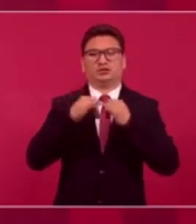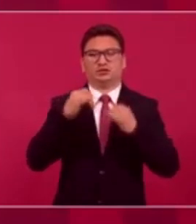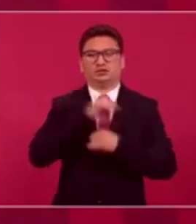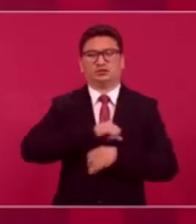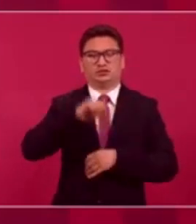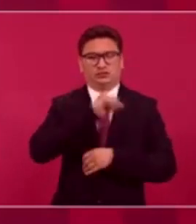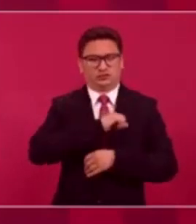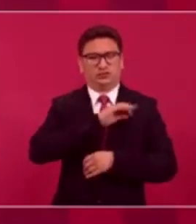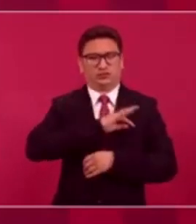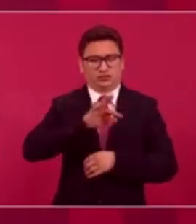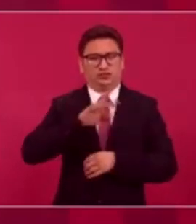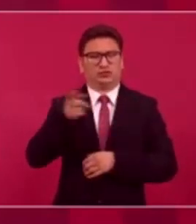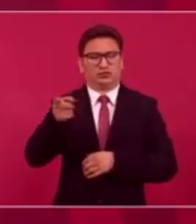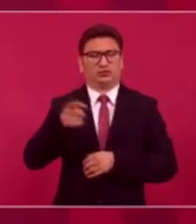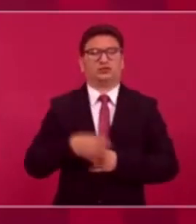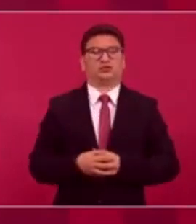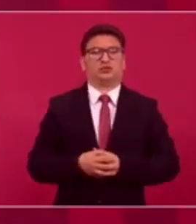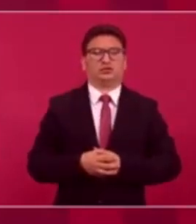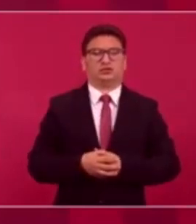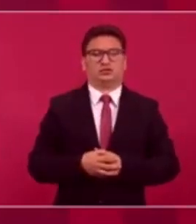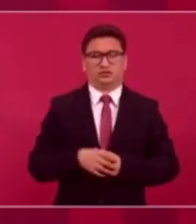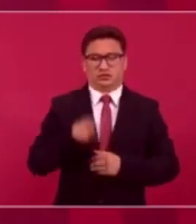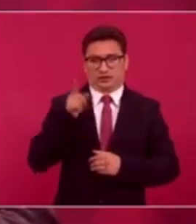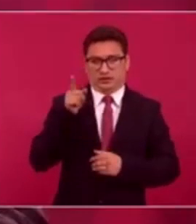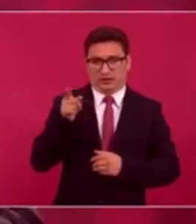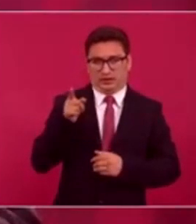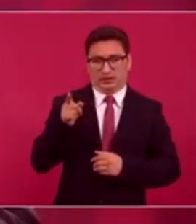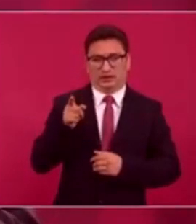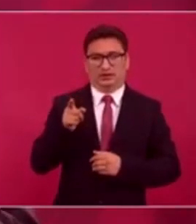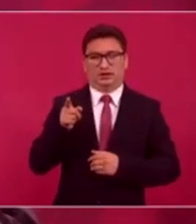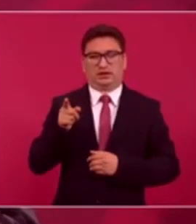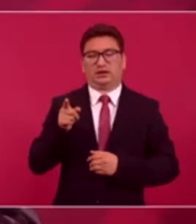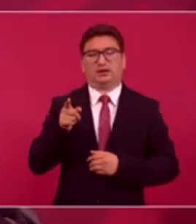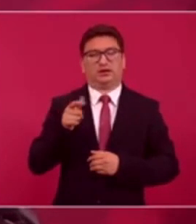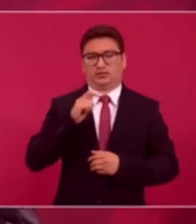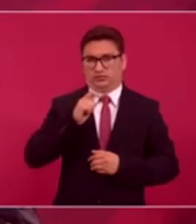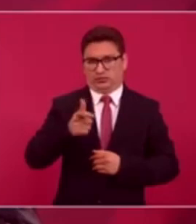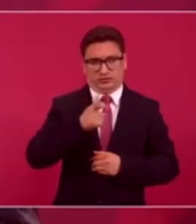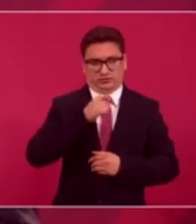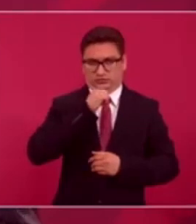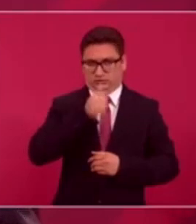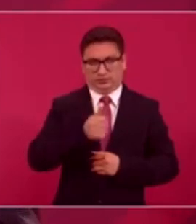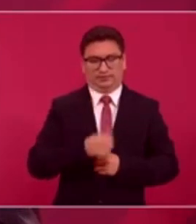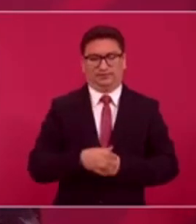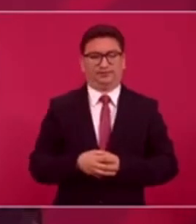salud, ¿sí?, y no pagan,